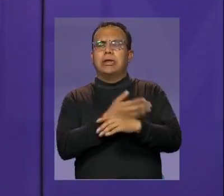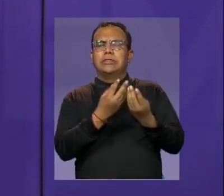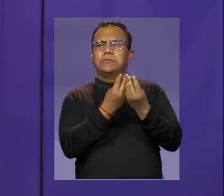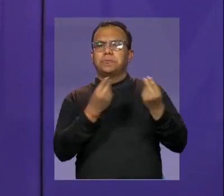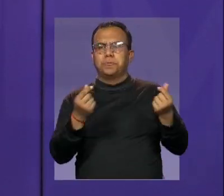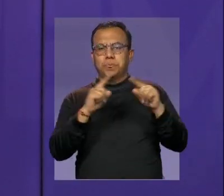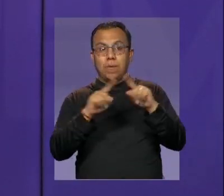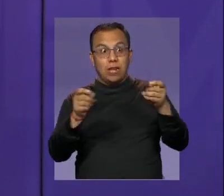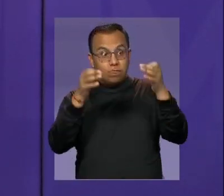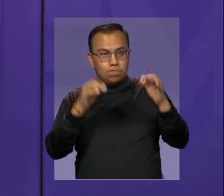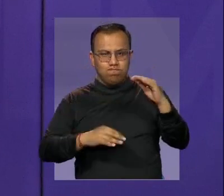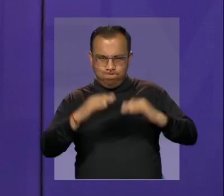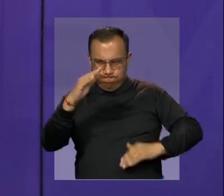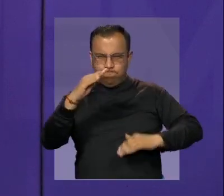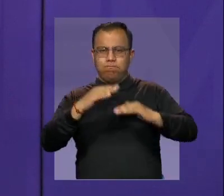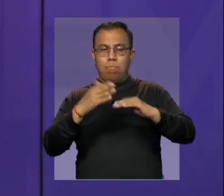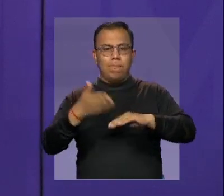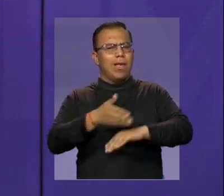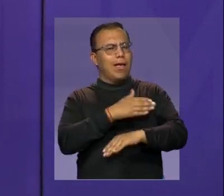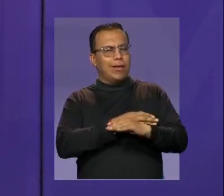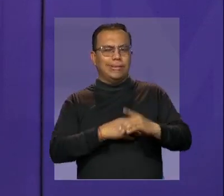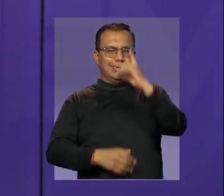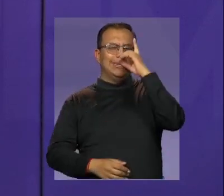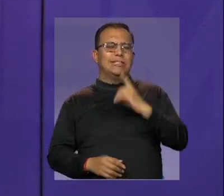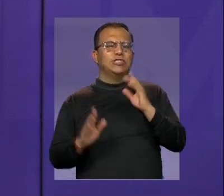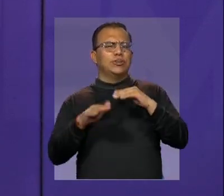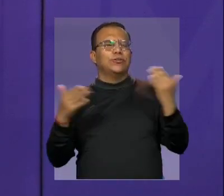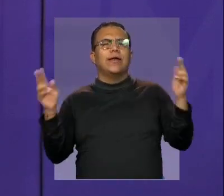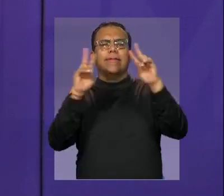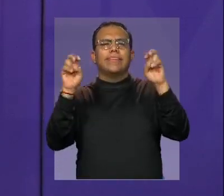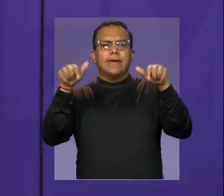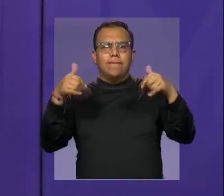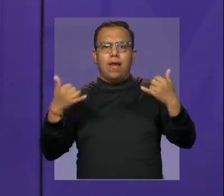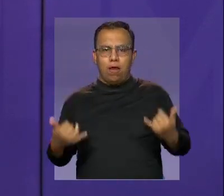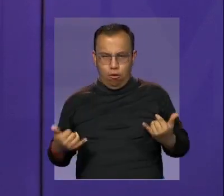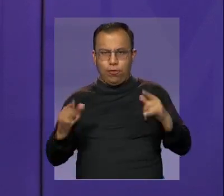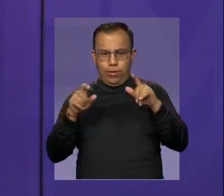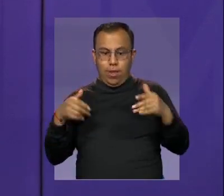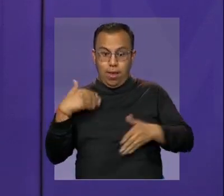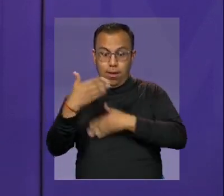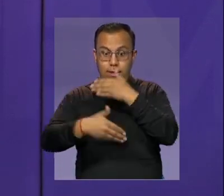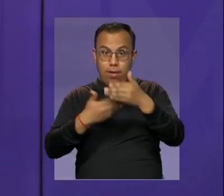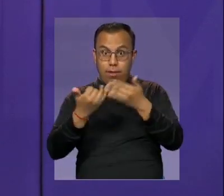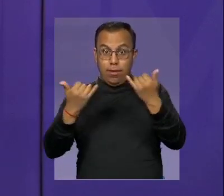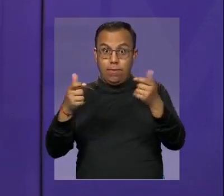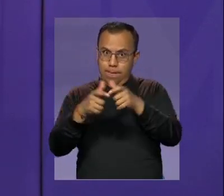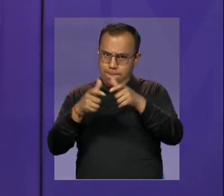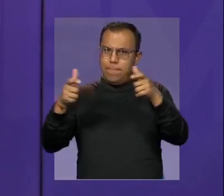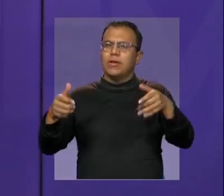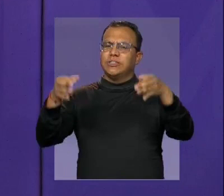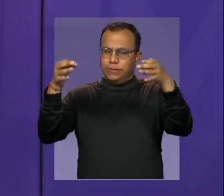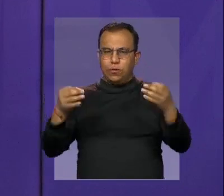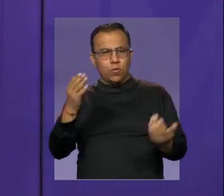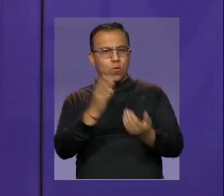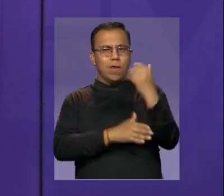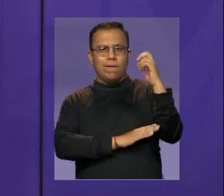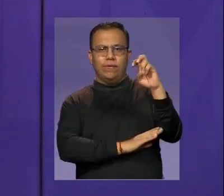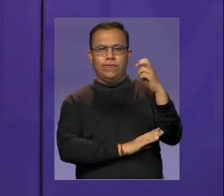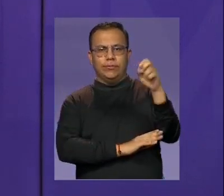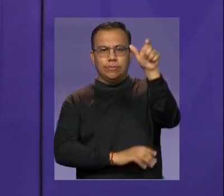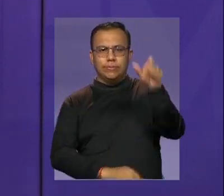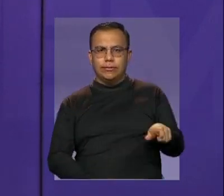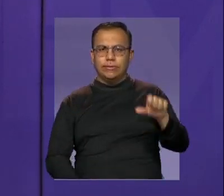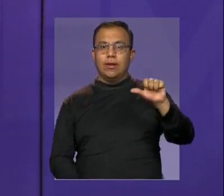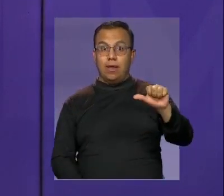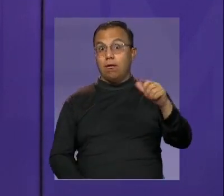habían logrado los votos en una anterior determinación. Hoy estamos a la expectativa de que se logren las mayorías para que haya una nueva fiscal por parte de